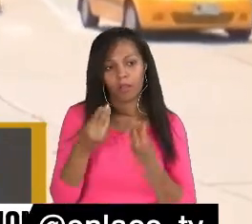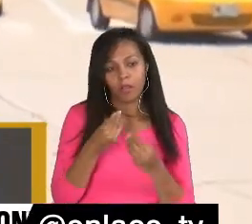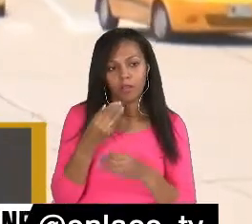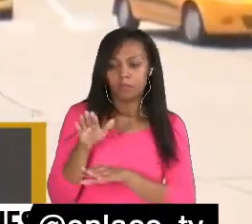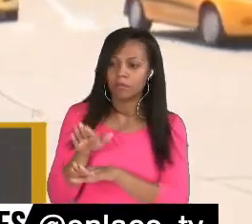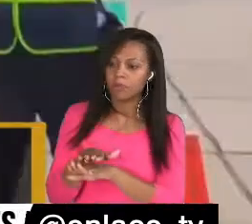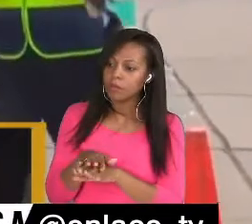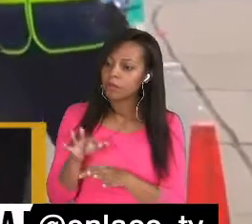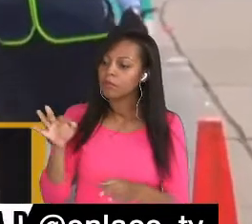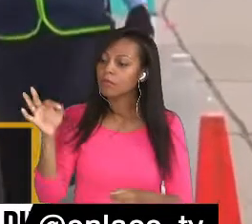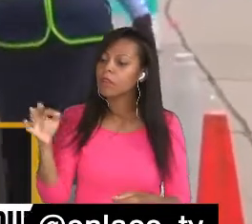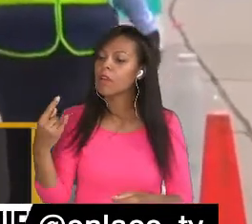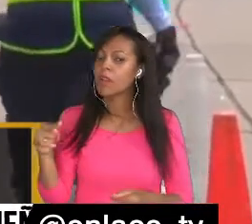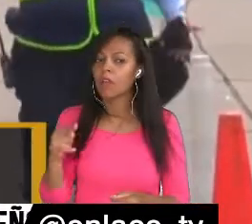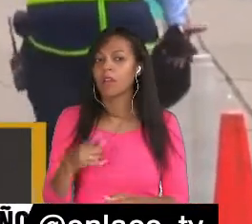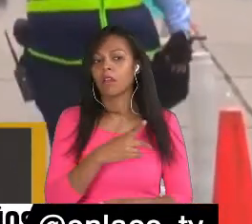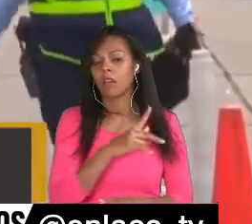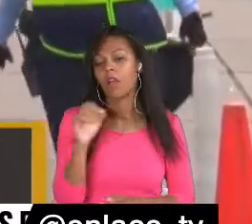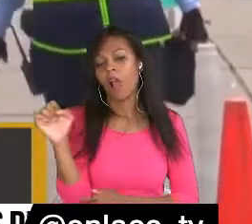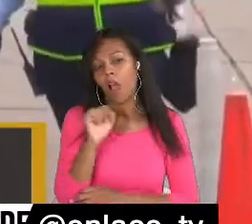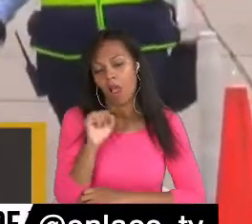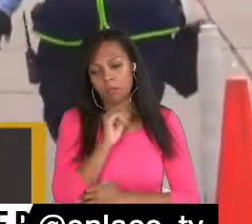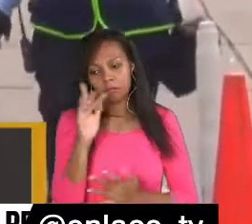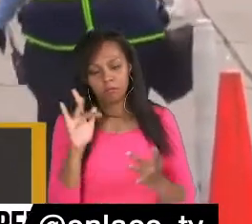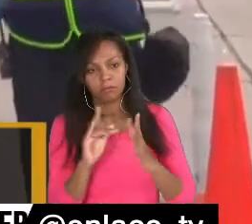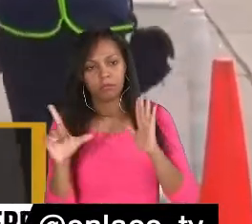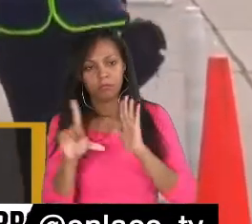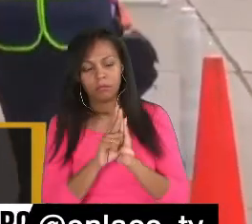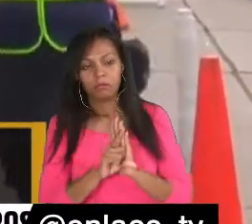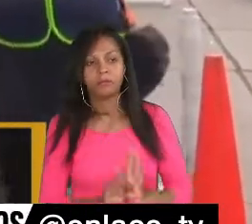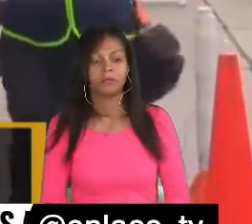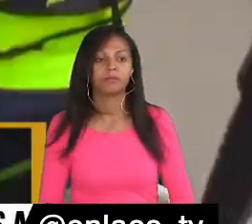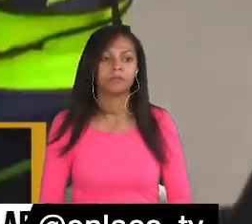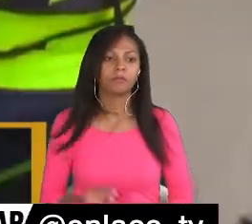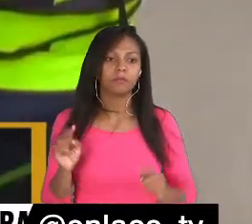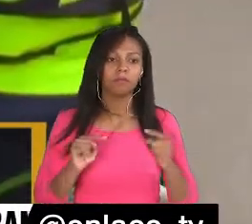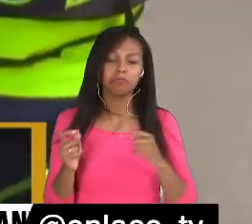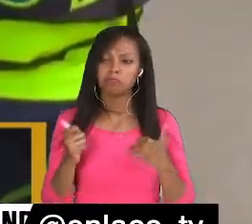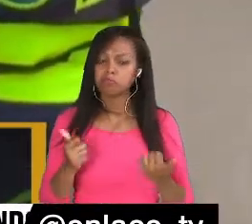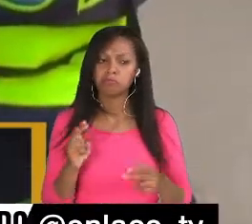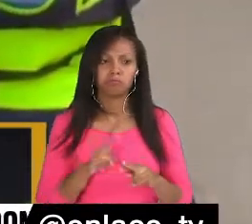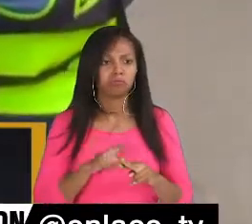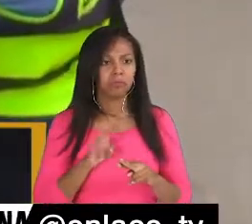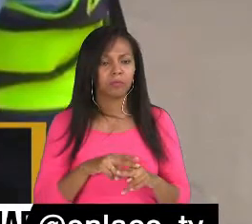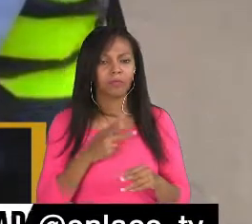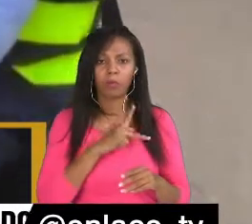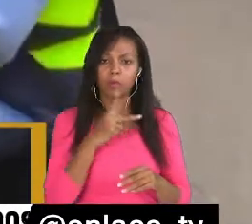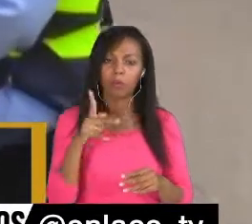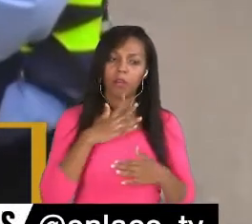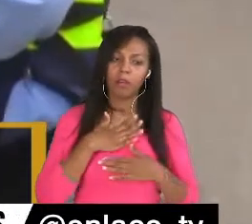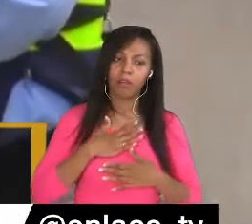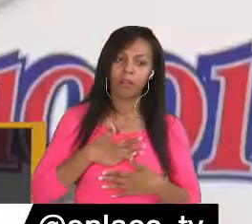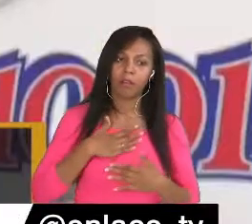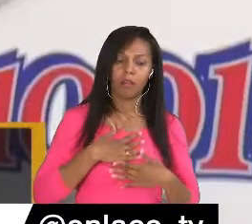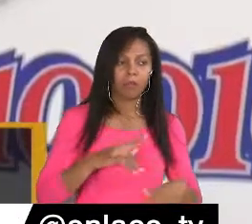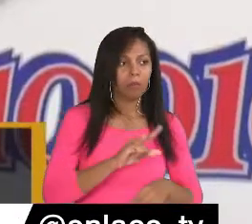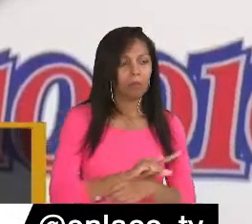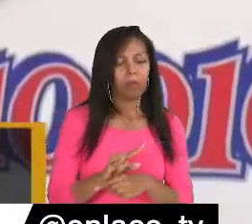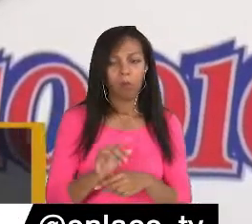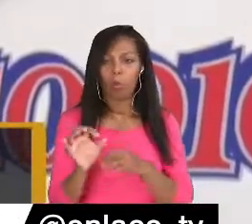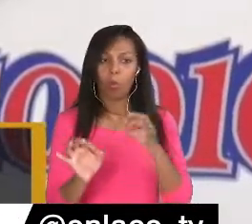a los públicos. Quienes son transportados también aseguran estar tranquilos, ya que la vía se encuentra protegida, resguardada y sobre